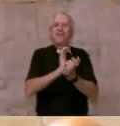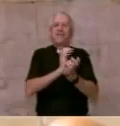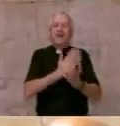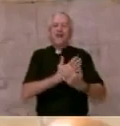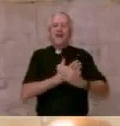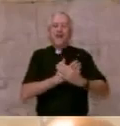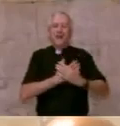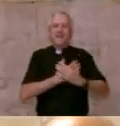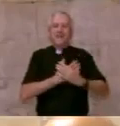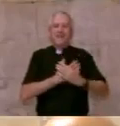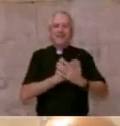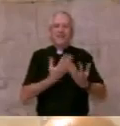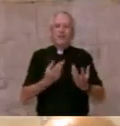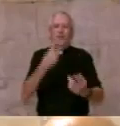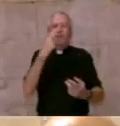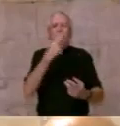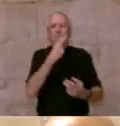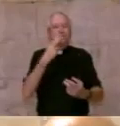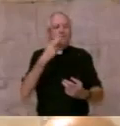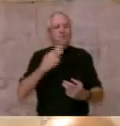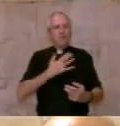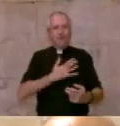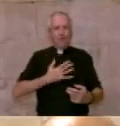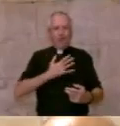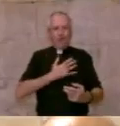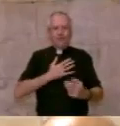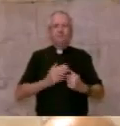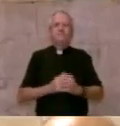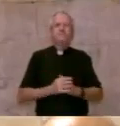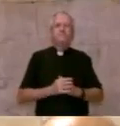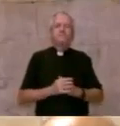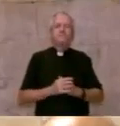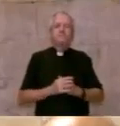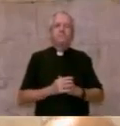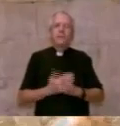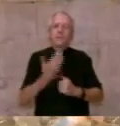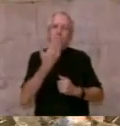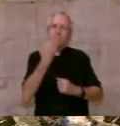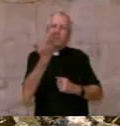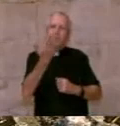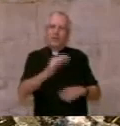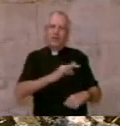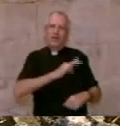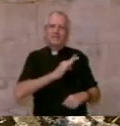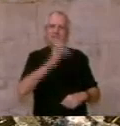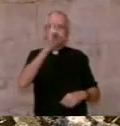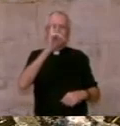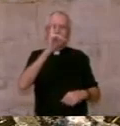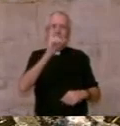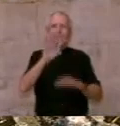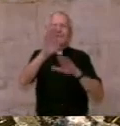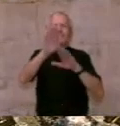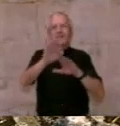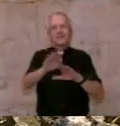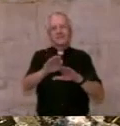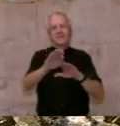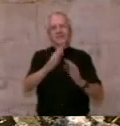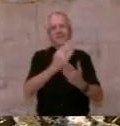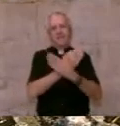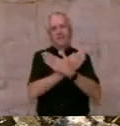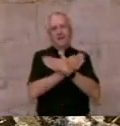la caridad con compromiso gozoso. Pido al Señor, por intercesión de su